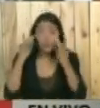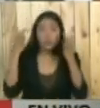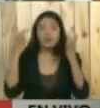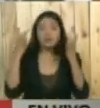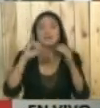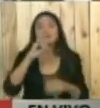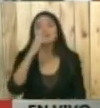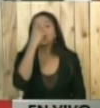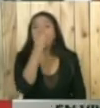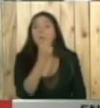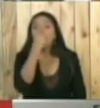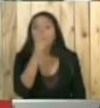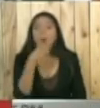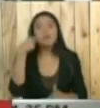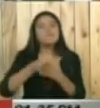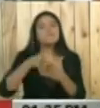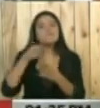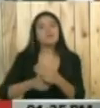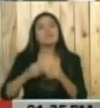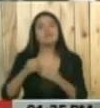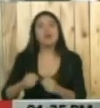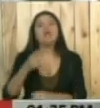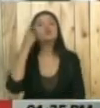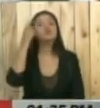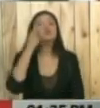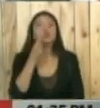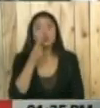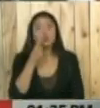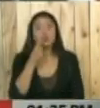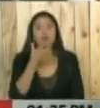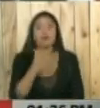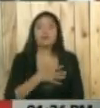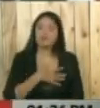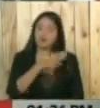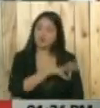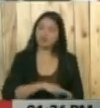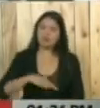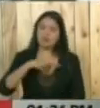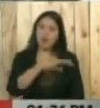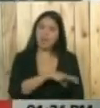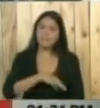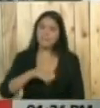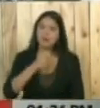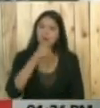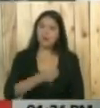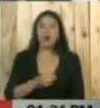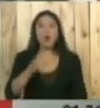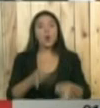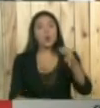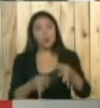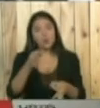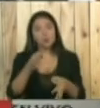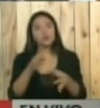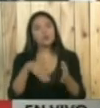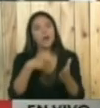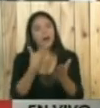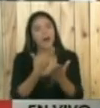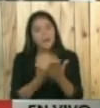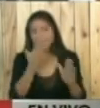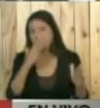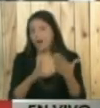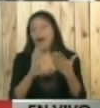la combatividad, y del mariscal Antonio José de Sucre tomó ese espíritu indómito y justo que lo caracterizó hasta el fin de su